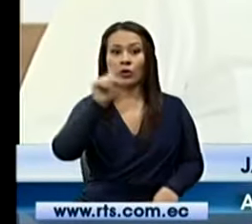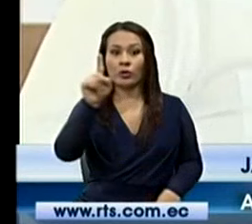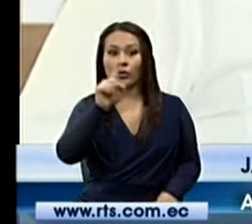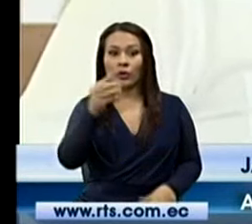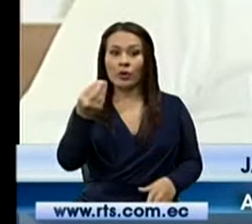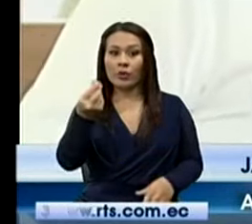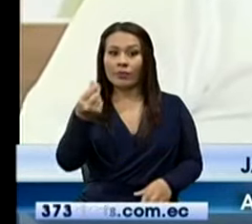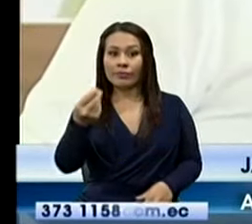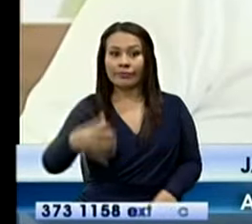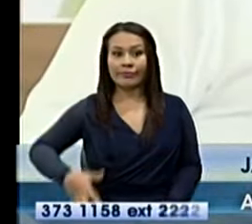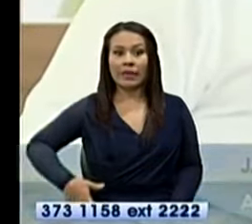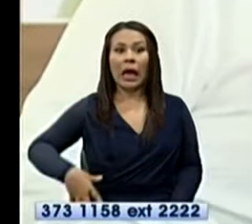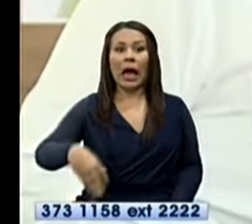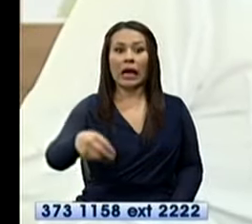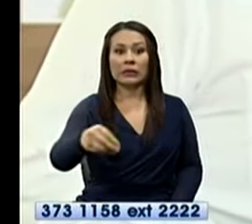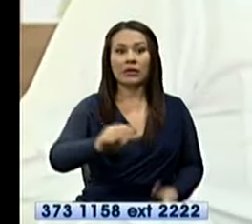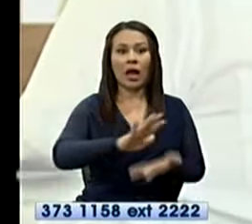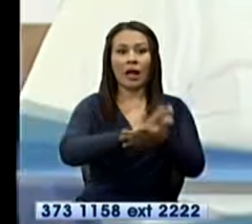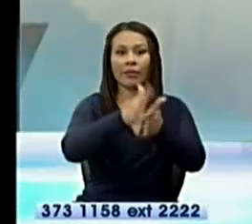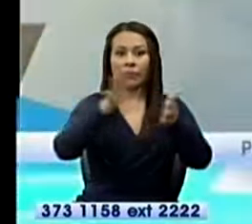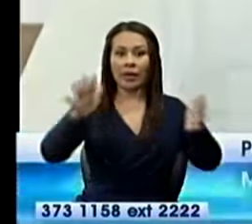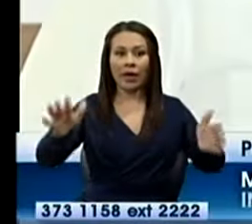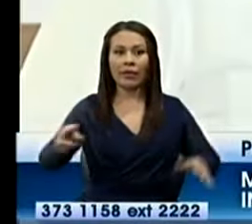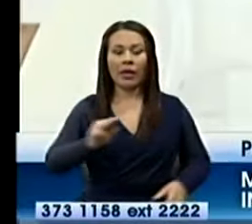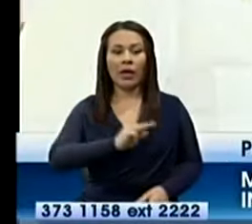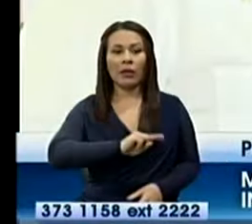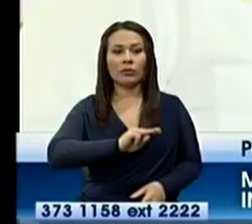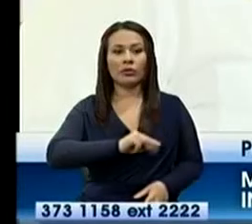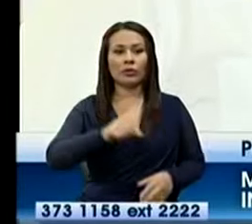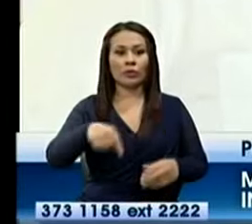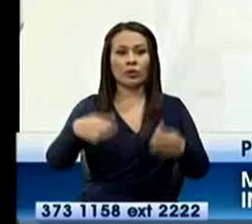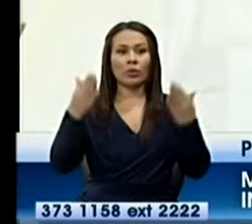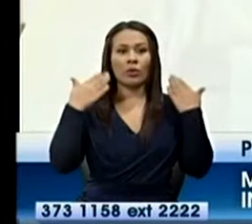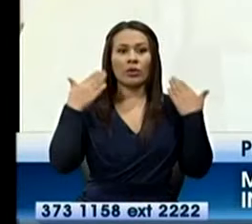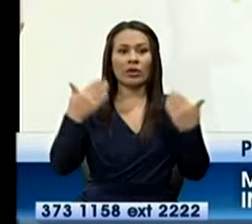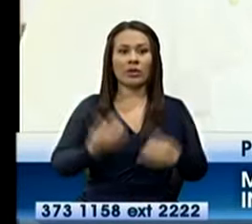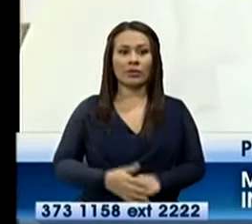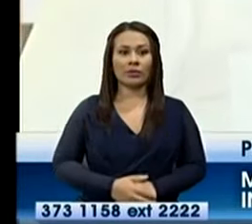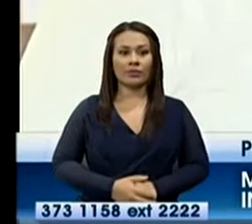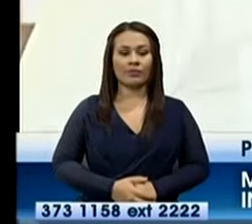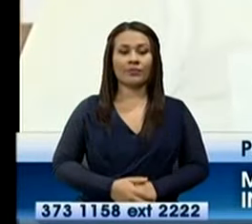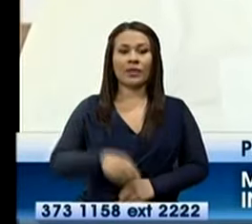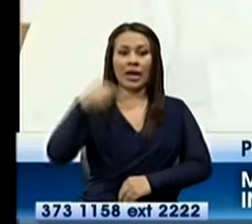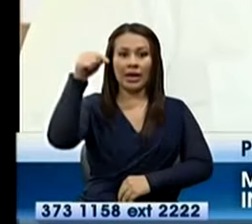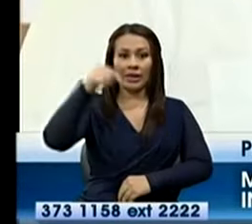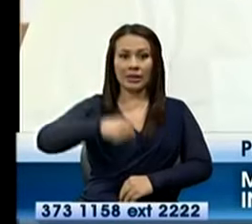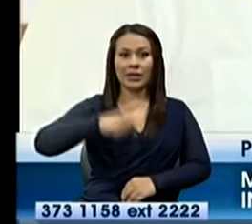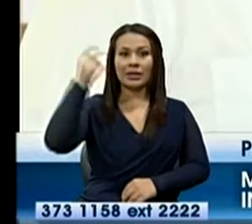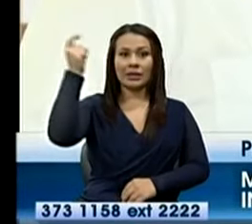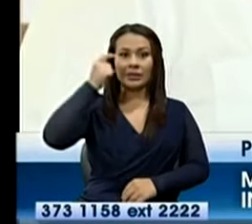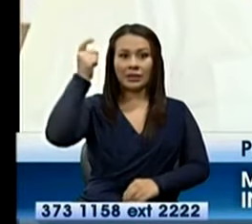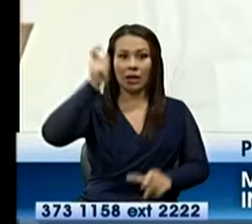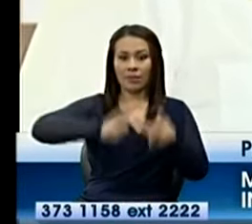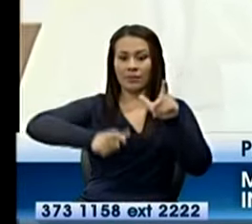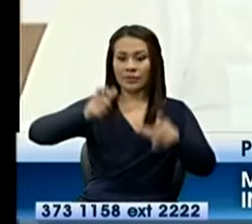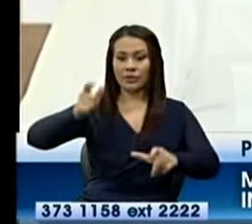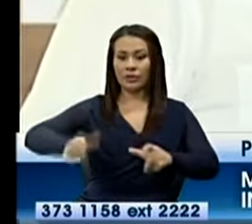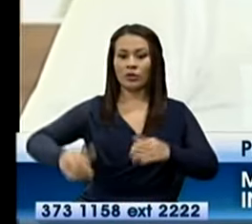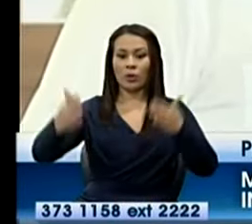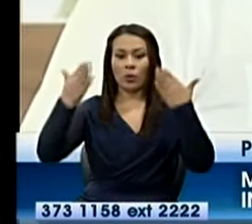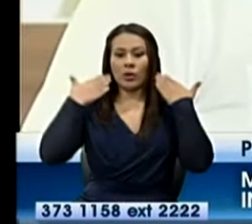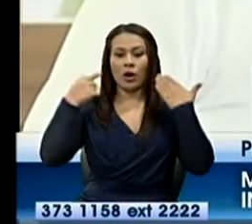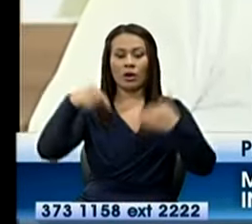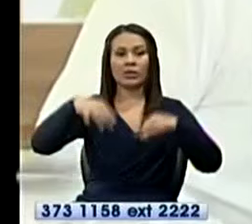absolutamente nada al municipio de Guayaquil aquí donde hay que entender el modelo fundación